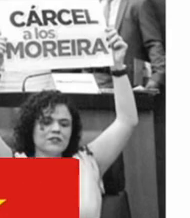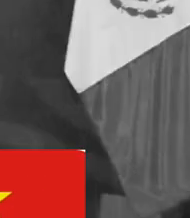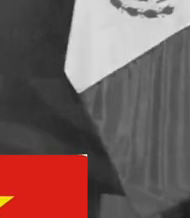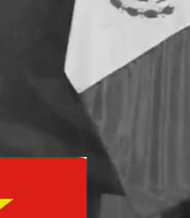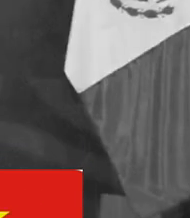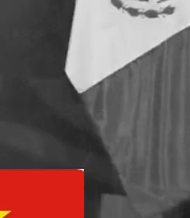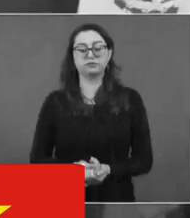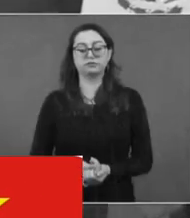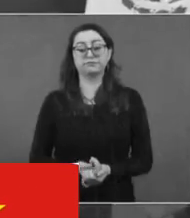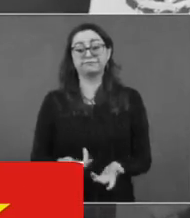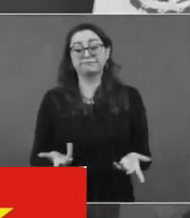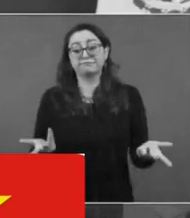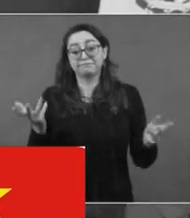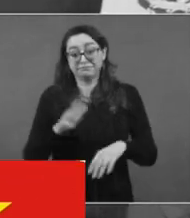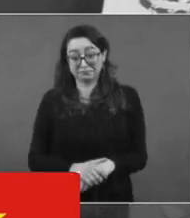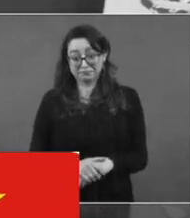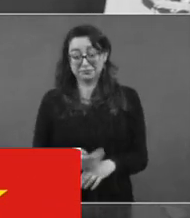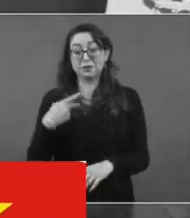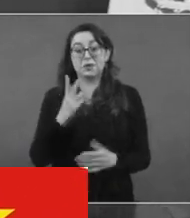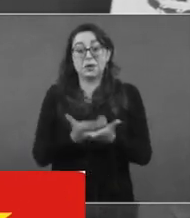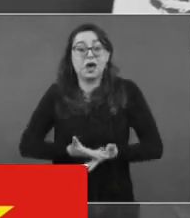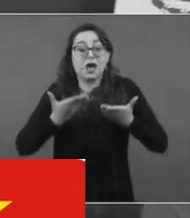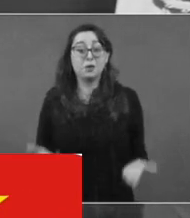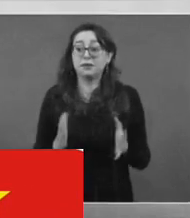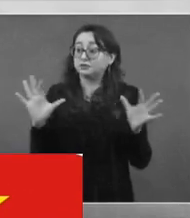Ahora resulta que son aliados.